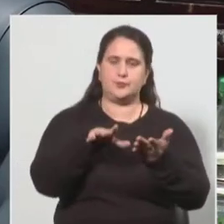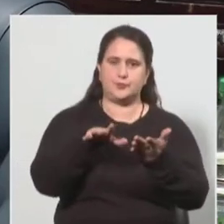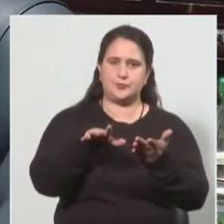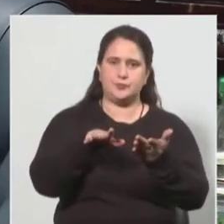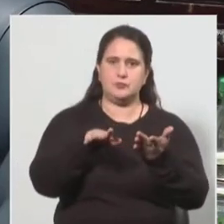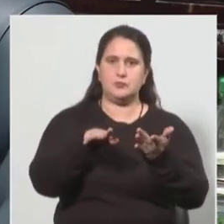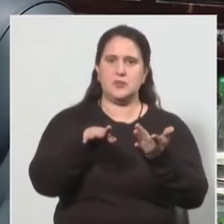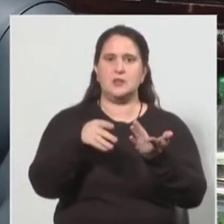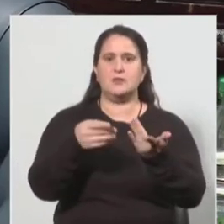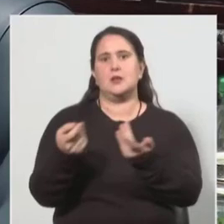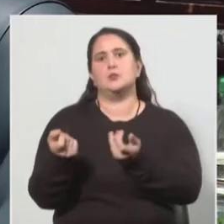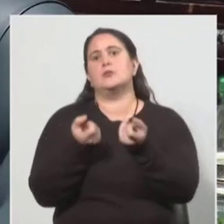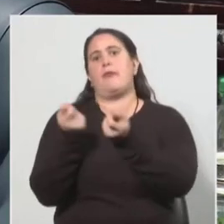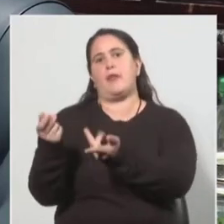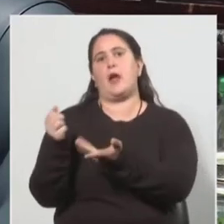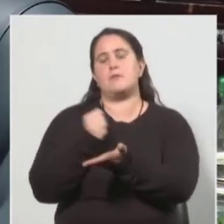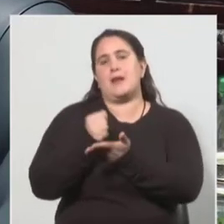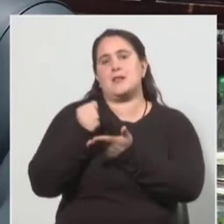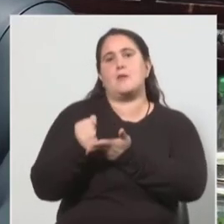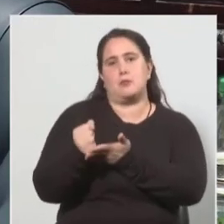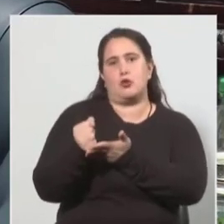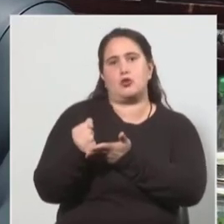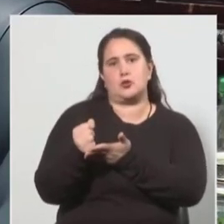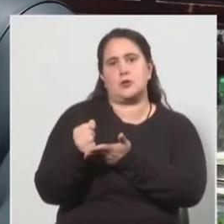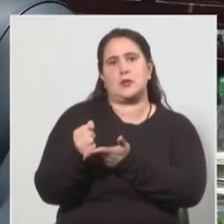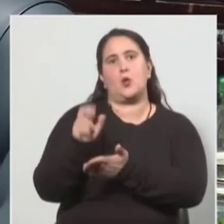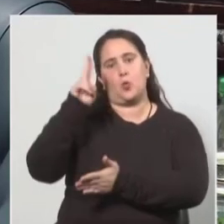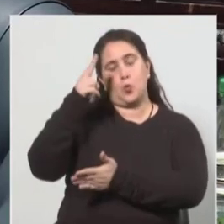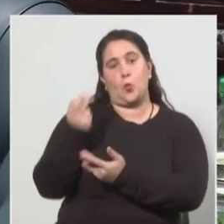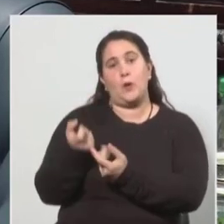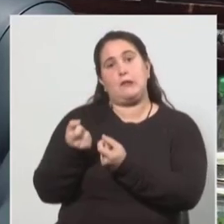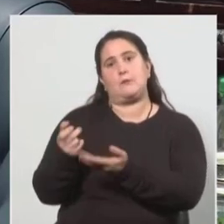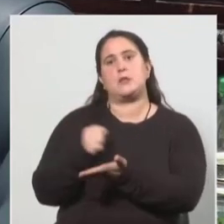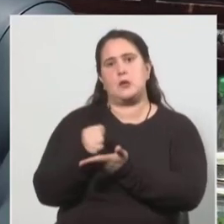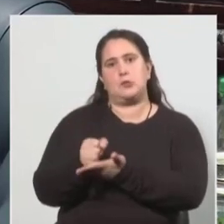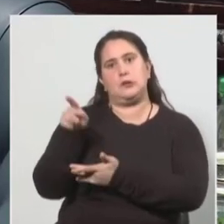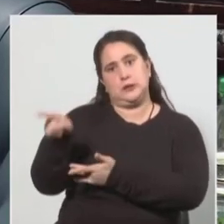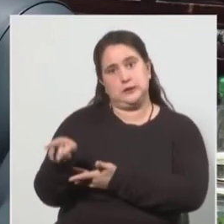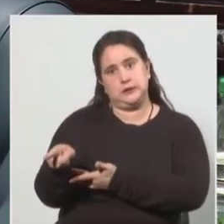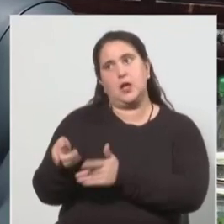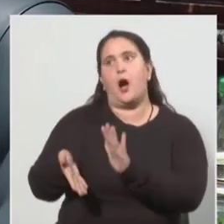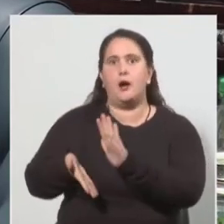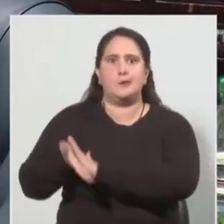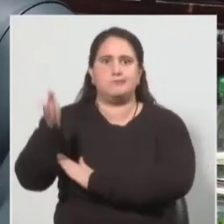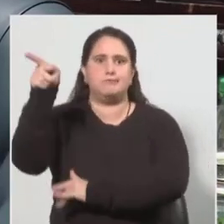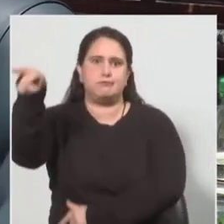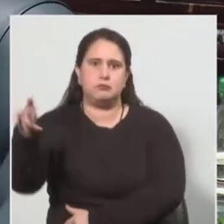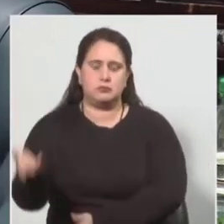concluyó con la entrega del pasaporte por parte de Uruguay y la posterior fuga.